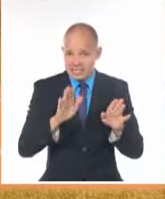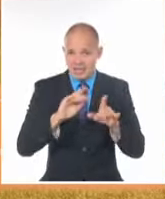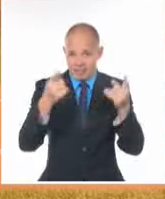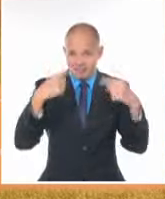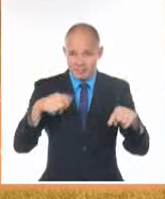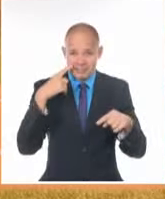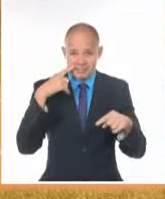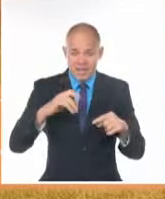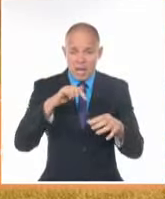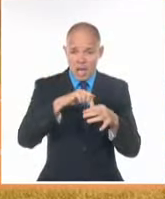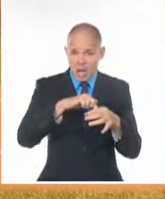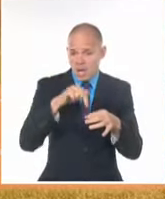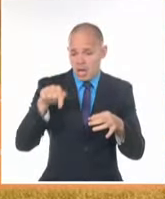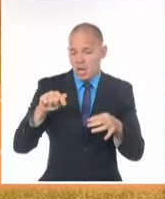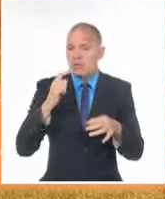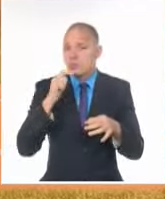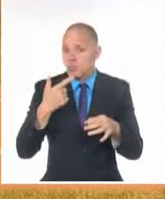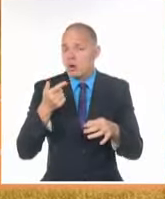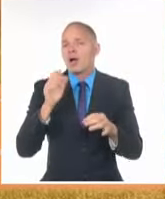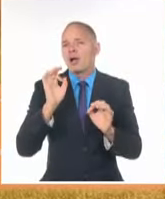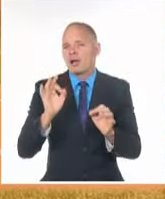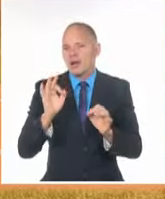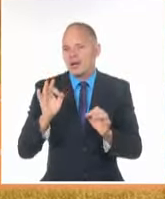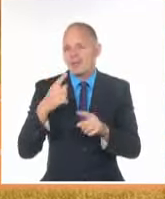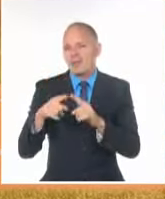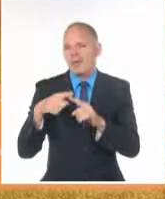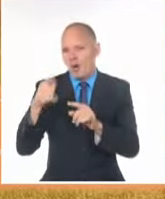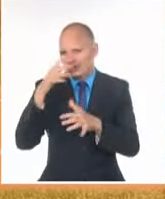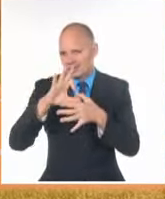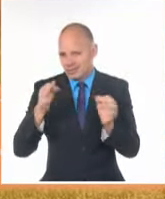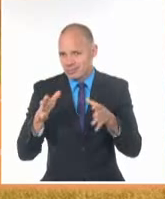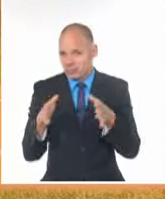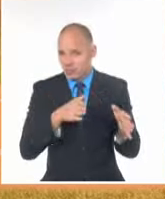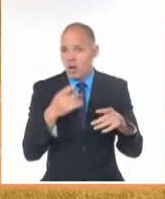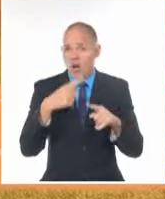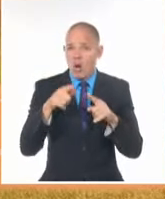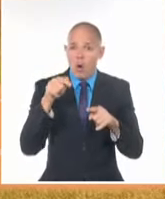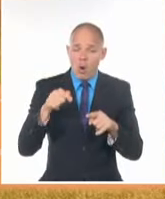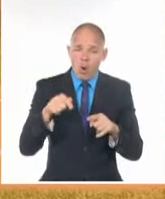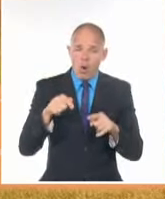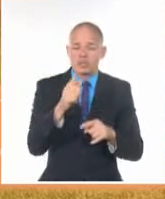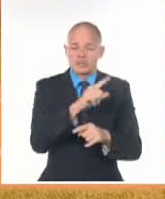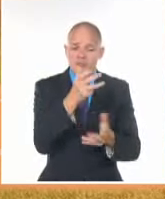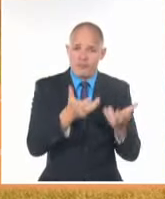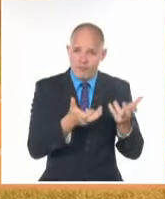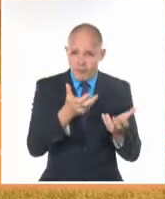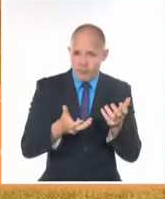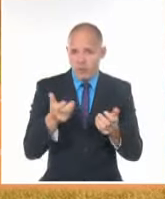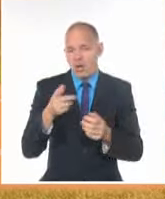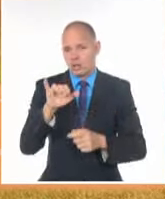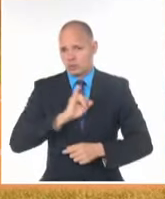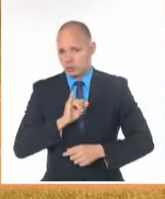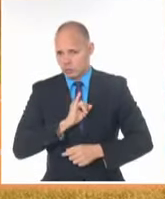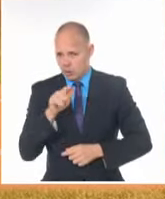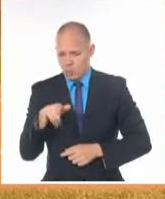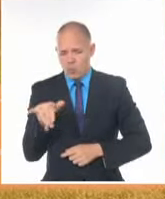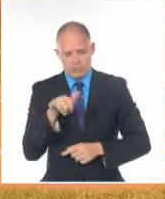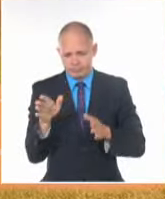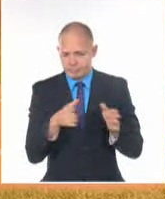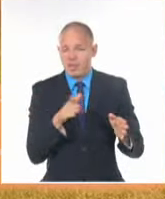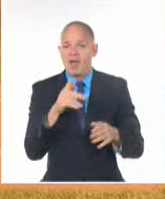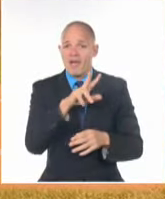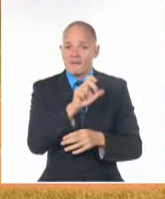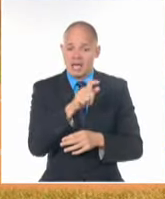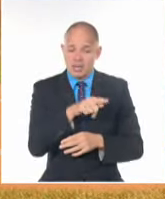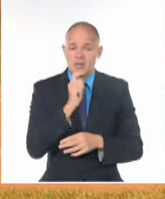Mayabeque vuelve a acoger Artemisa en el Nelson Fernández y Cienfuegos e Industriales en el 5 de septiembre. Igualmente, Villa Clara seguirá su